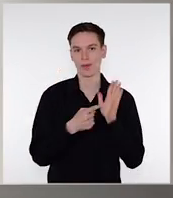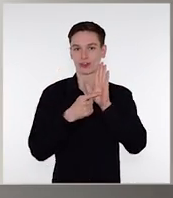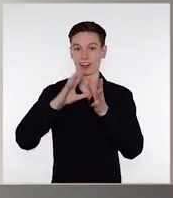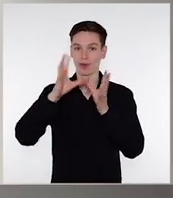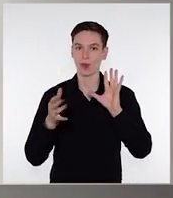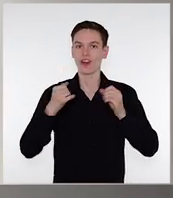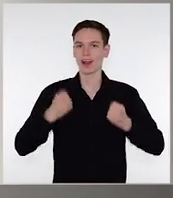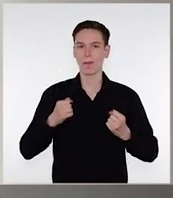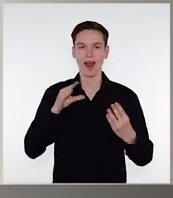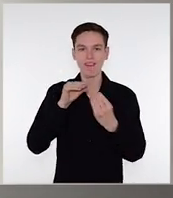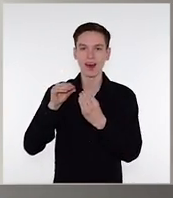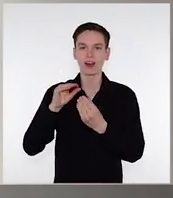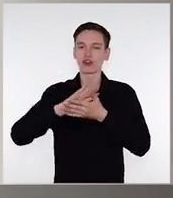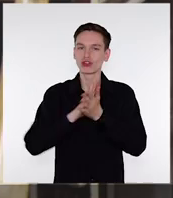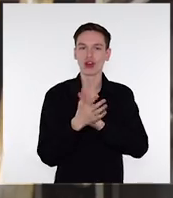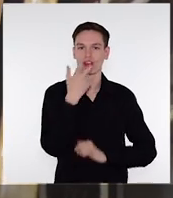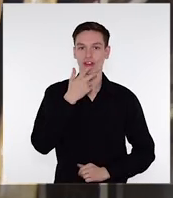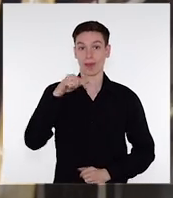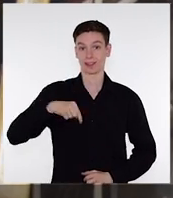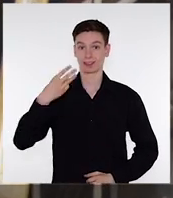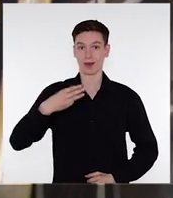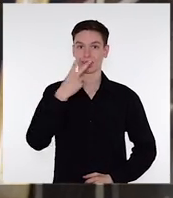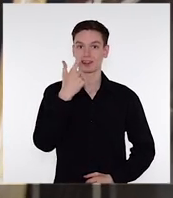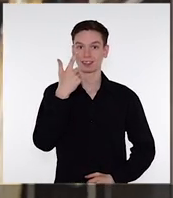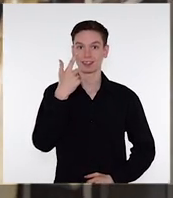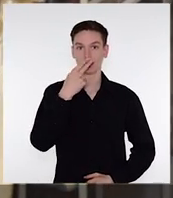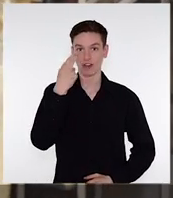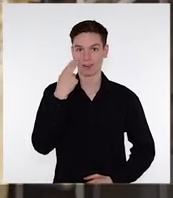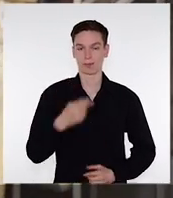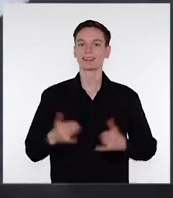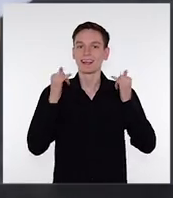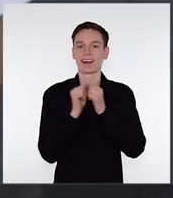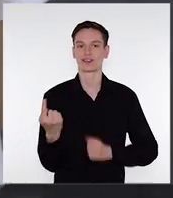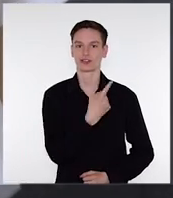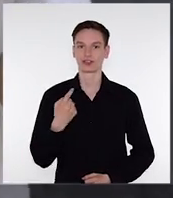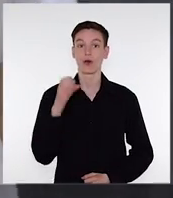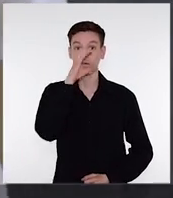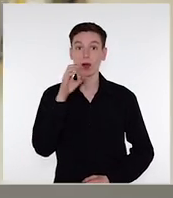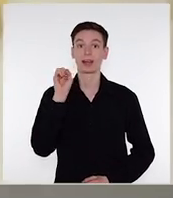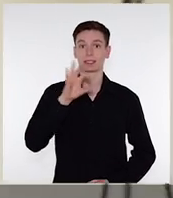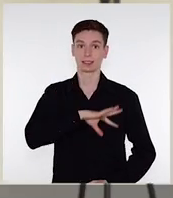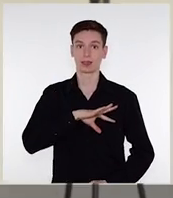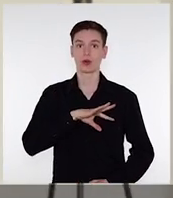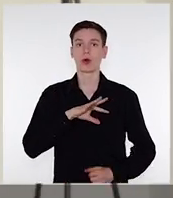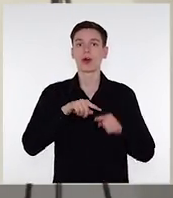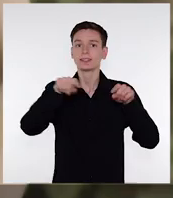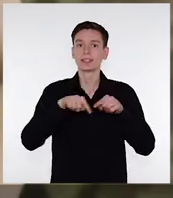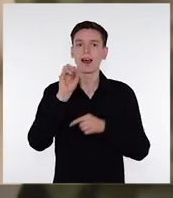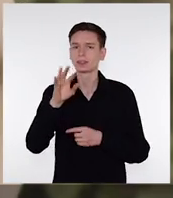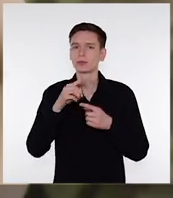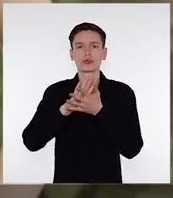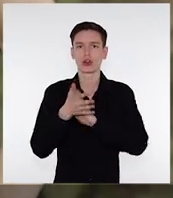mundo. Porque es capaz de hablar en todos los idiomas. Este martes 27 de noviembre. Celebra con nosotros. Busca el cine